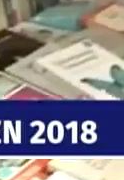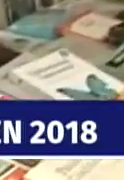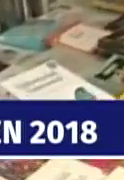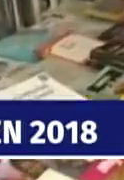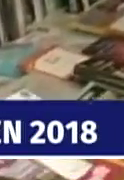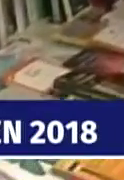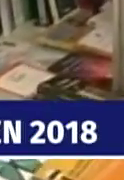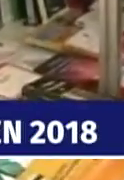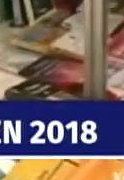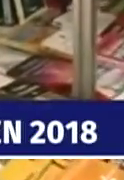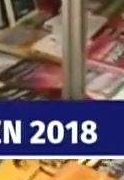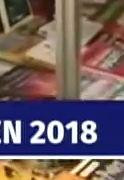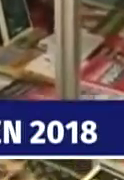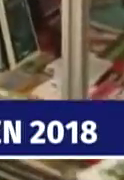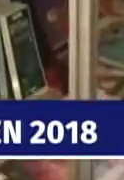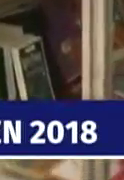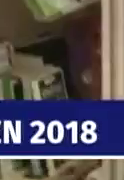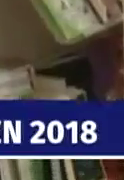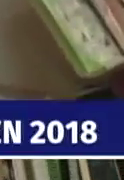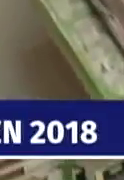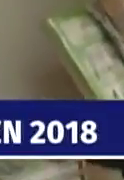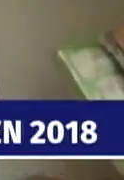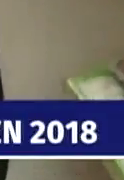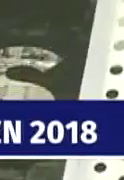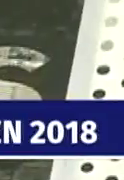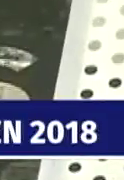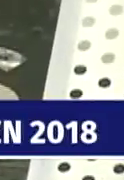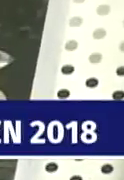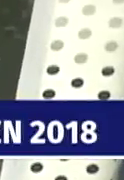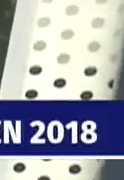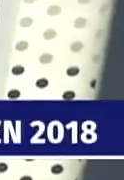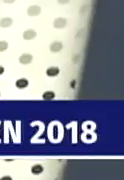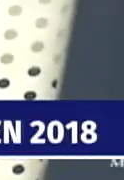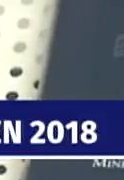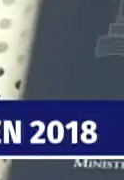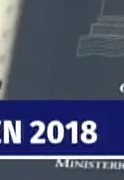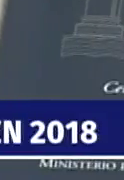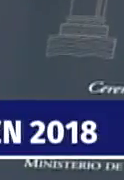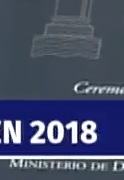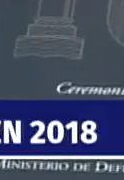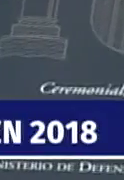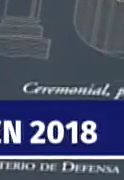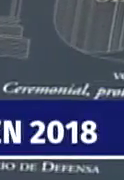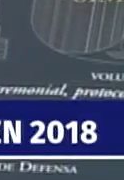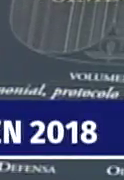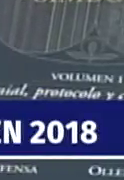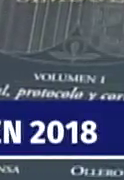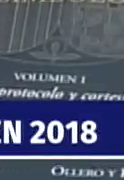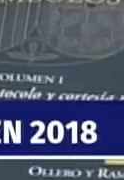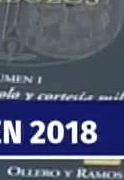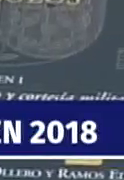ciudadano Dimas Rafaul Casal, gerente general del Centro Nacional del Libro.